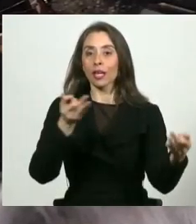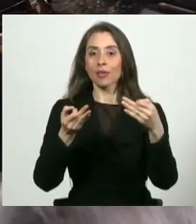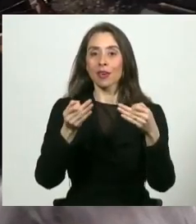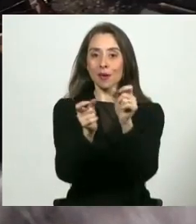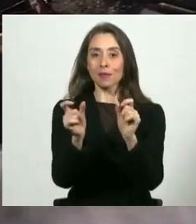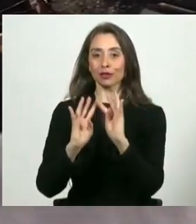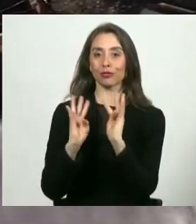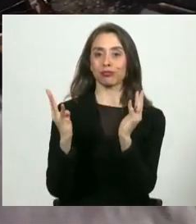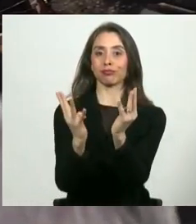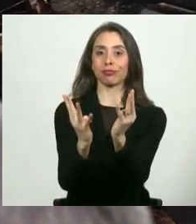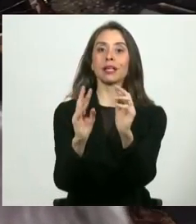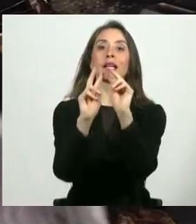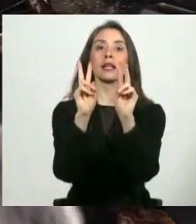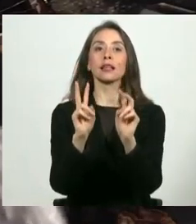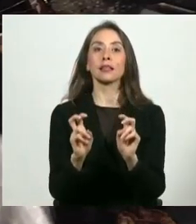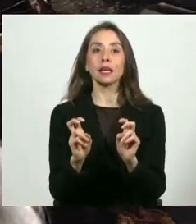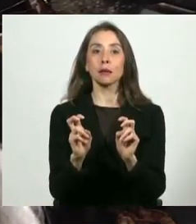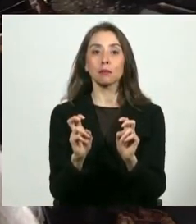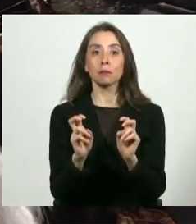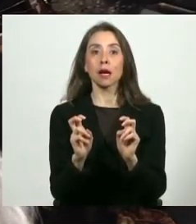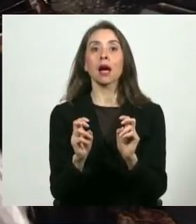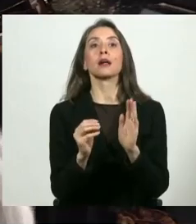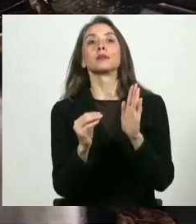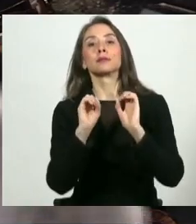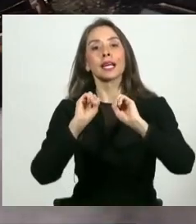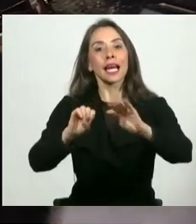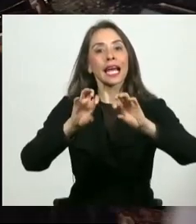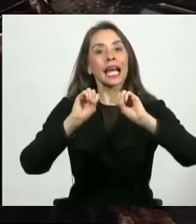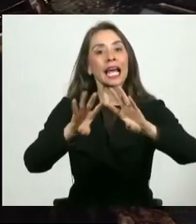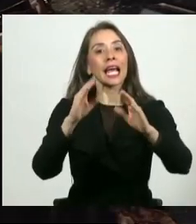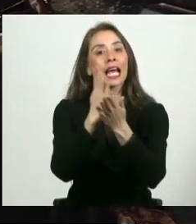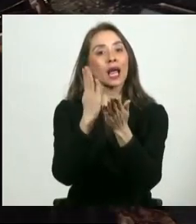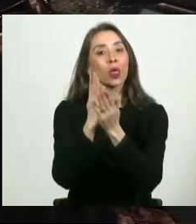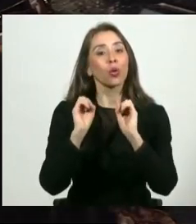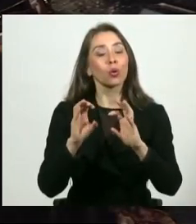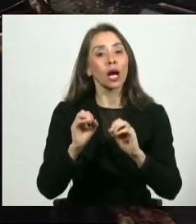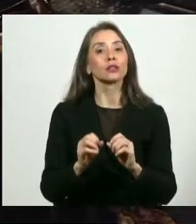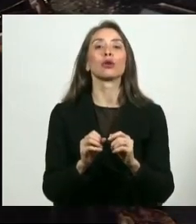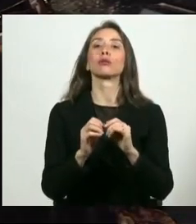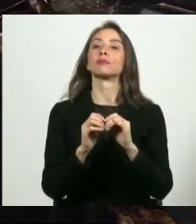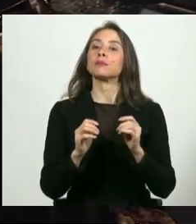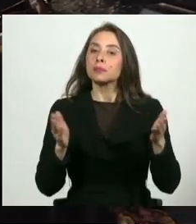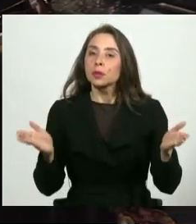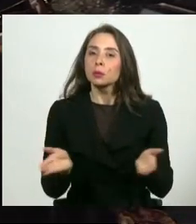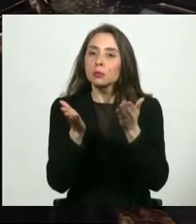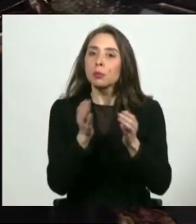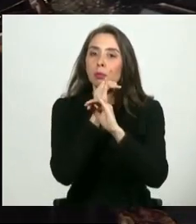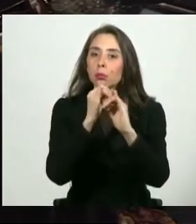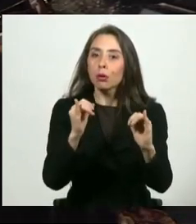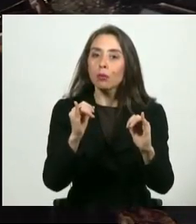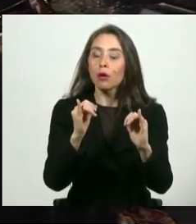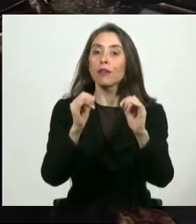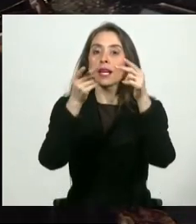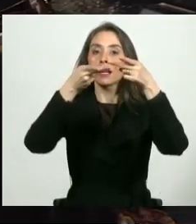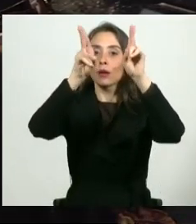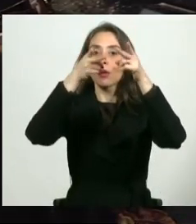panelistas. Es el tema de la educación, partir por la promoción de los